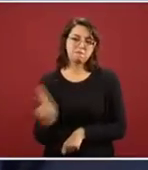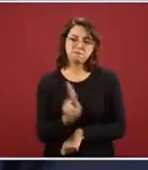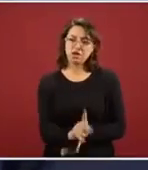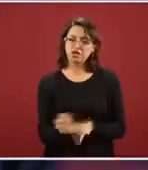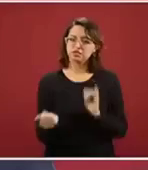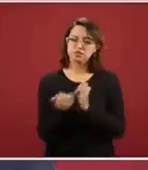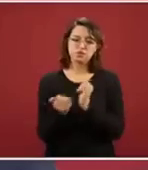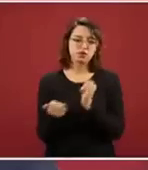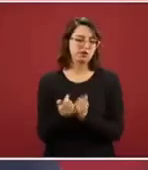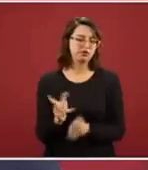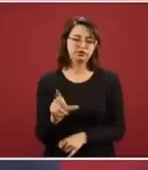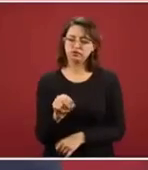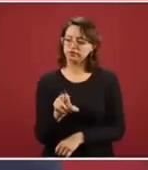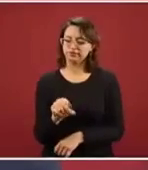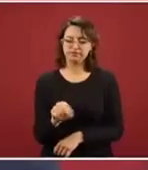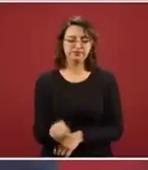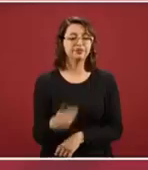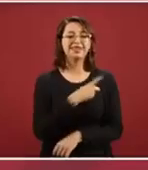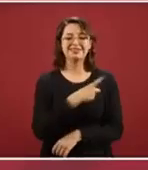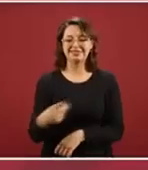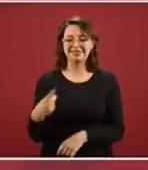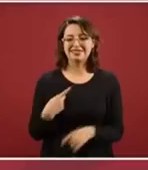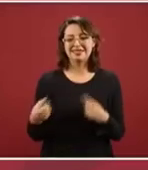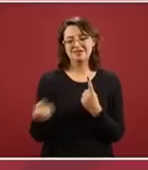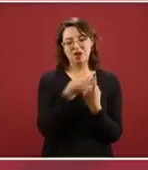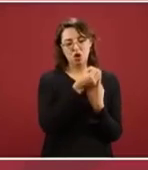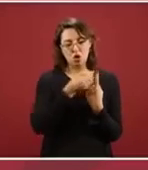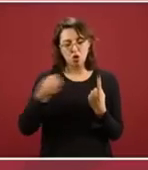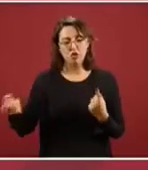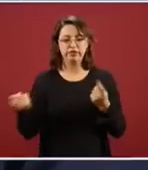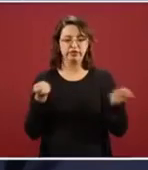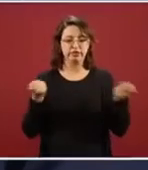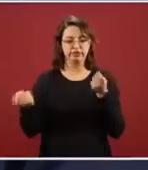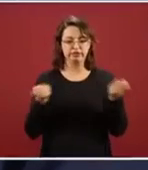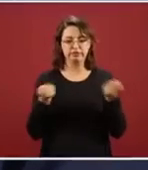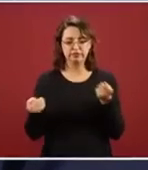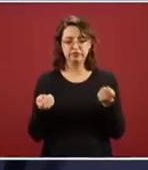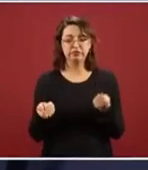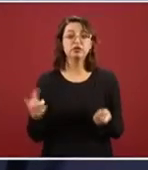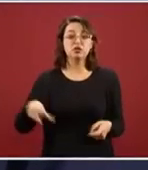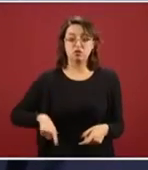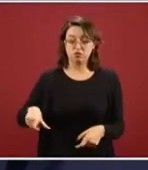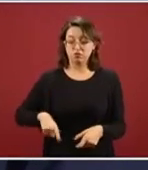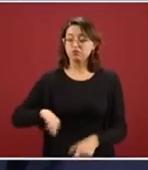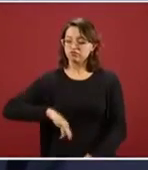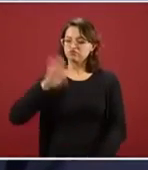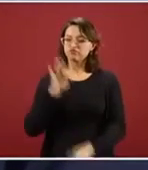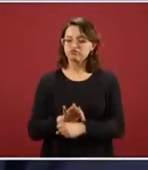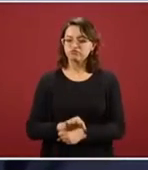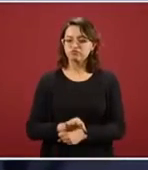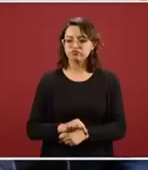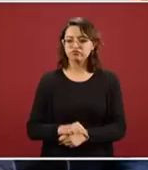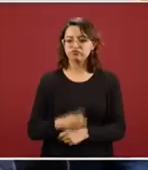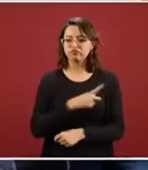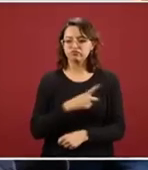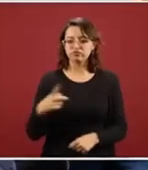haber orden y defender a los consumidores, y esa es la función del Estado. Bueno.